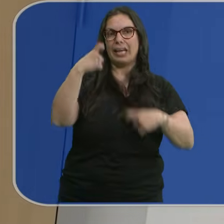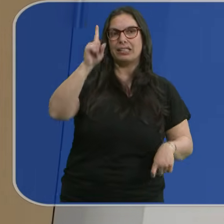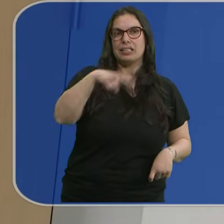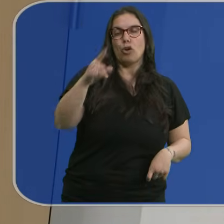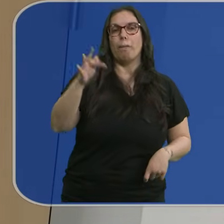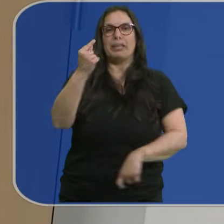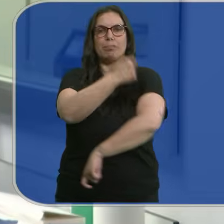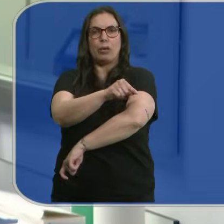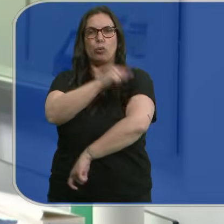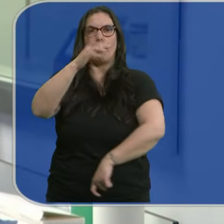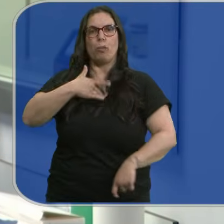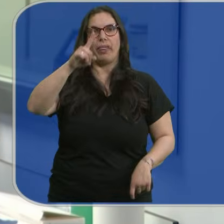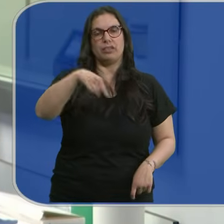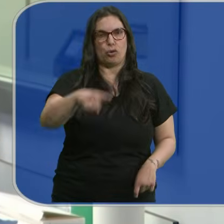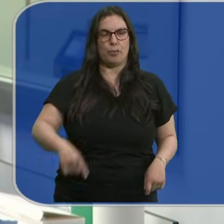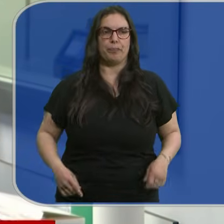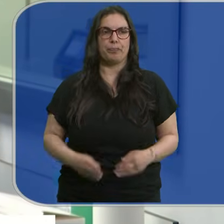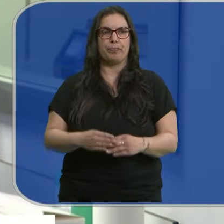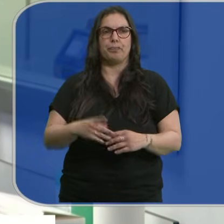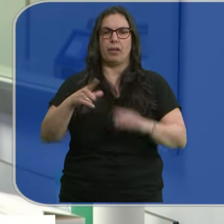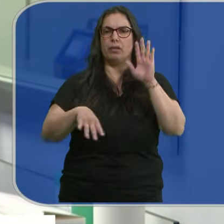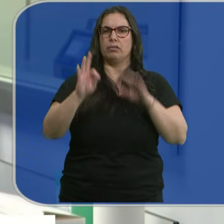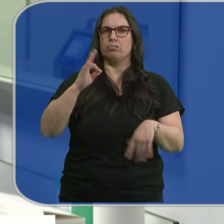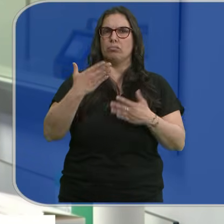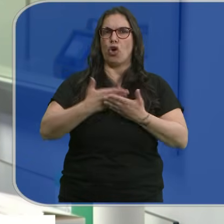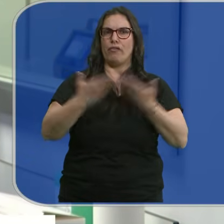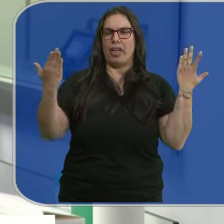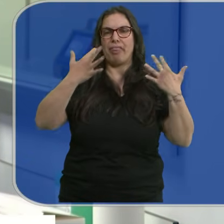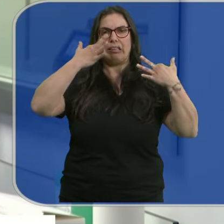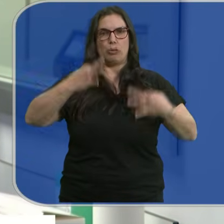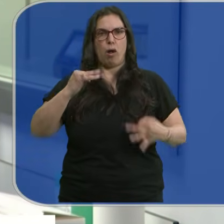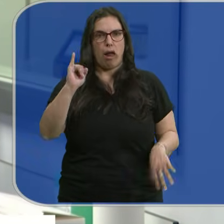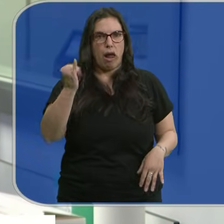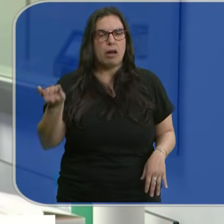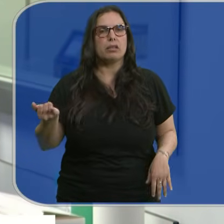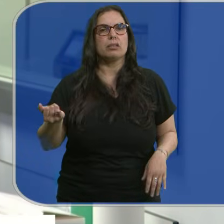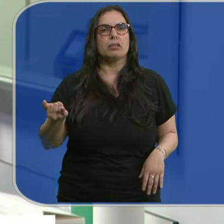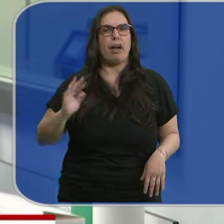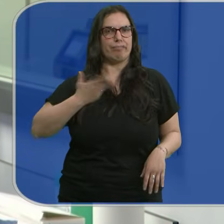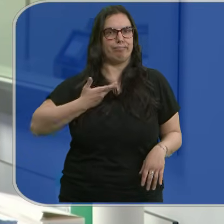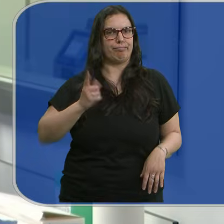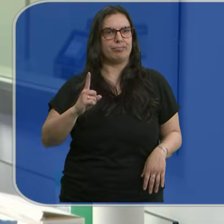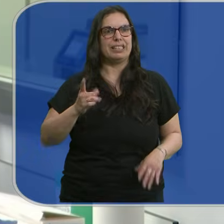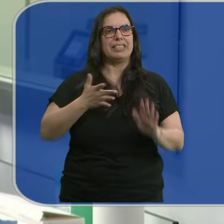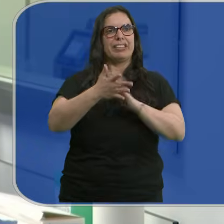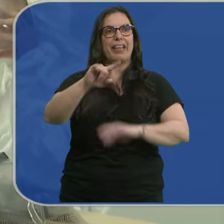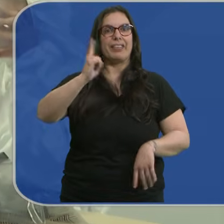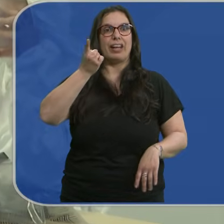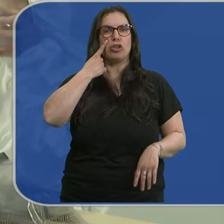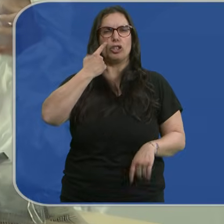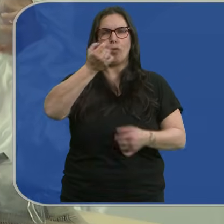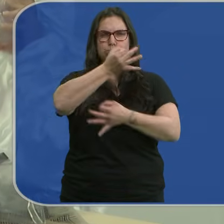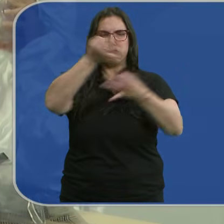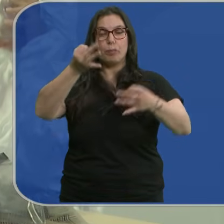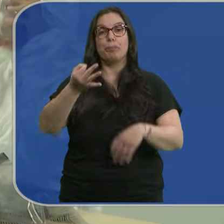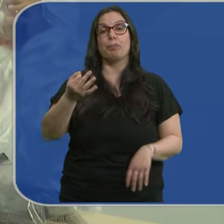candidata a vacuna. Es una medida que es fiable, es una medida que es segura y que utilizamos como un diagnóstico de